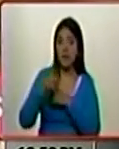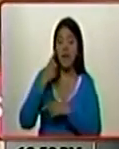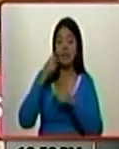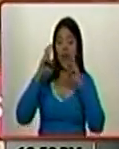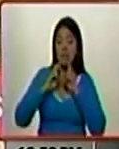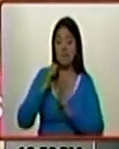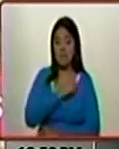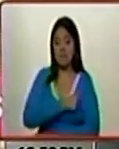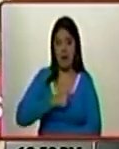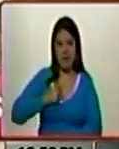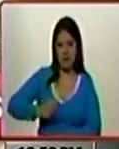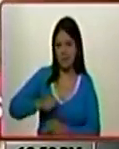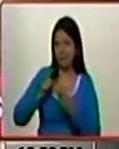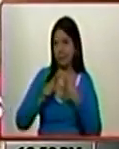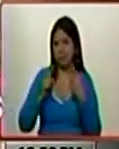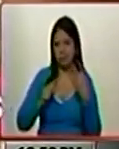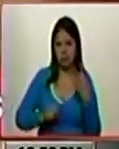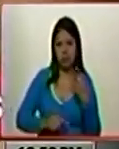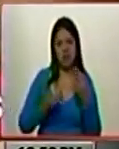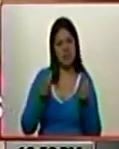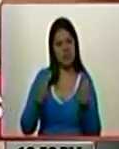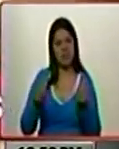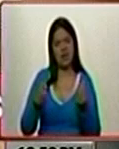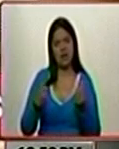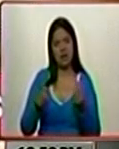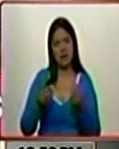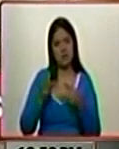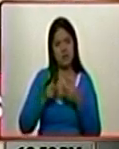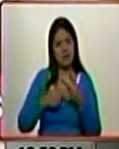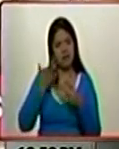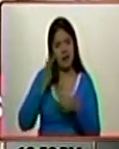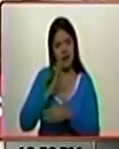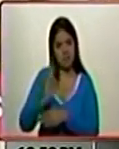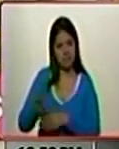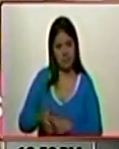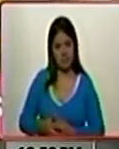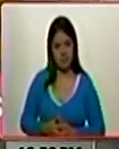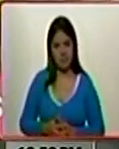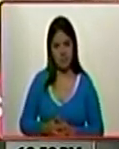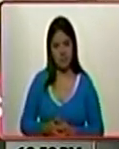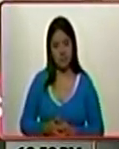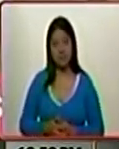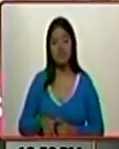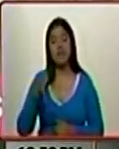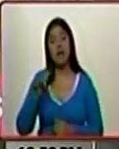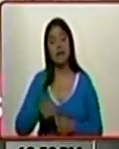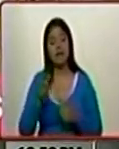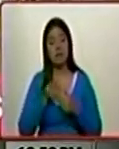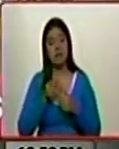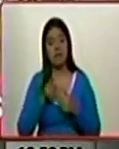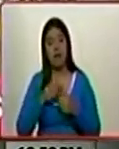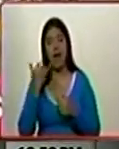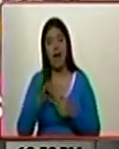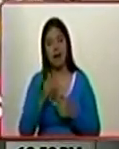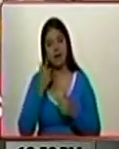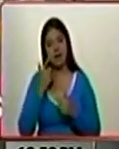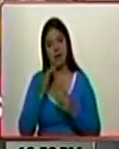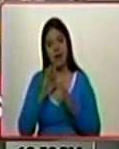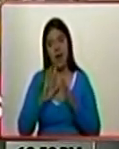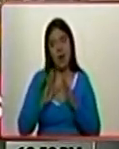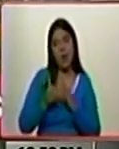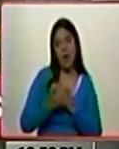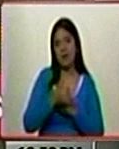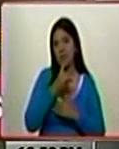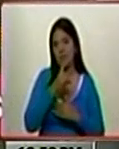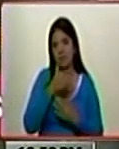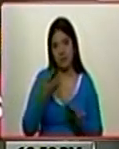de primera necesidad, ¿cuáles son los delitos que aquí se presumen? Bueno, mire, aquí inicialmente hay un ocultamiento de documentación, no está la